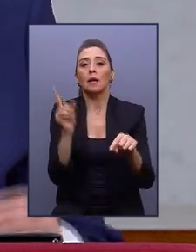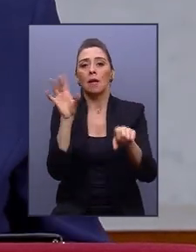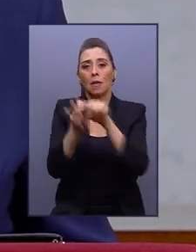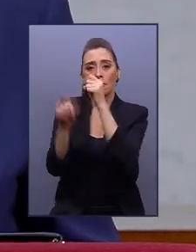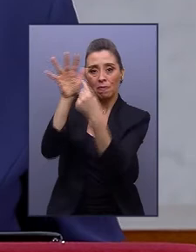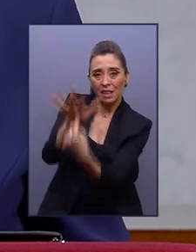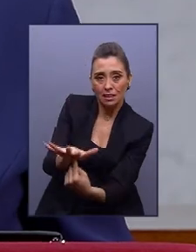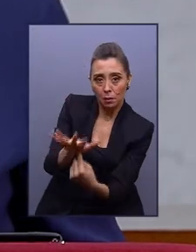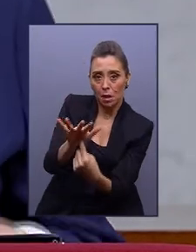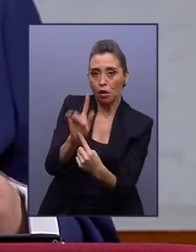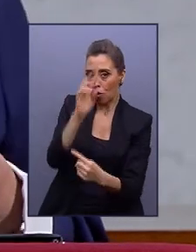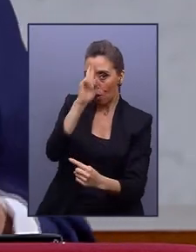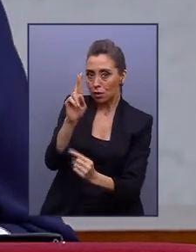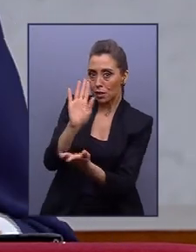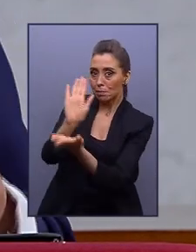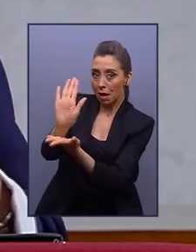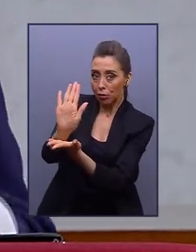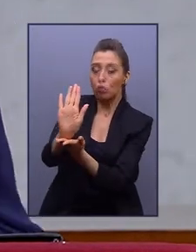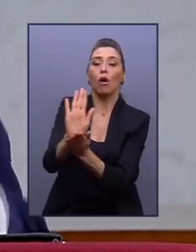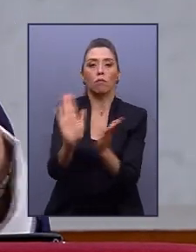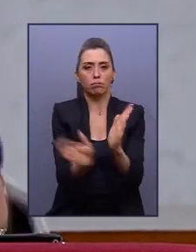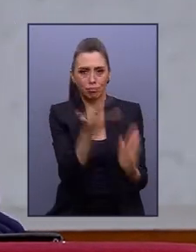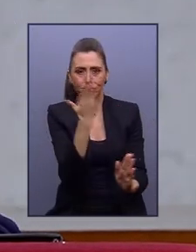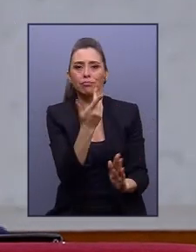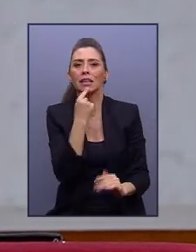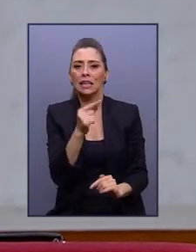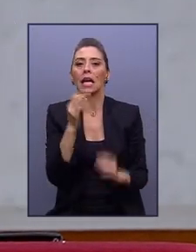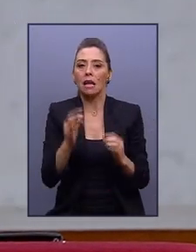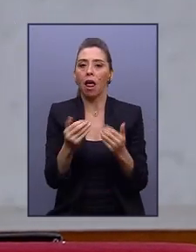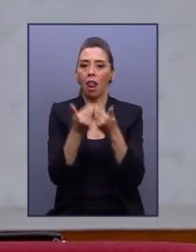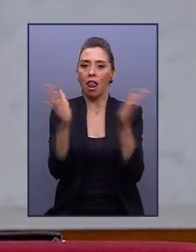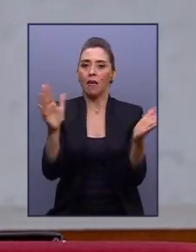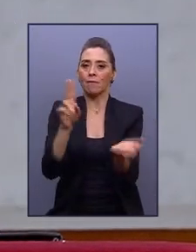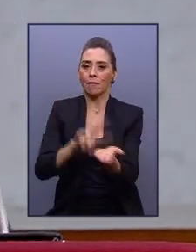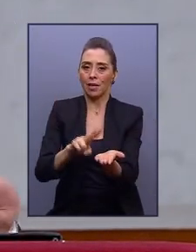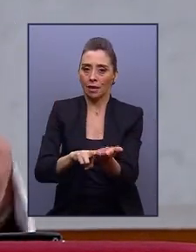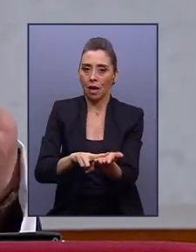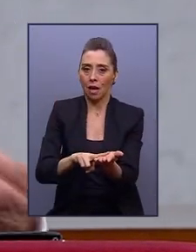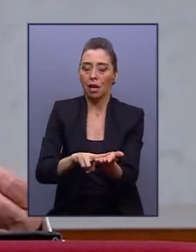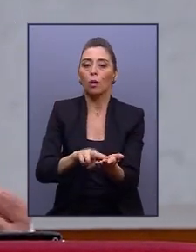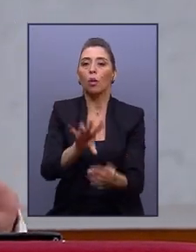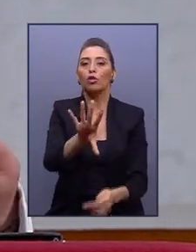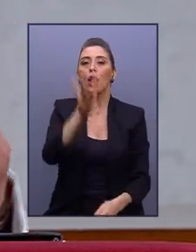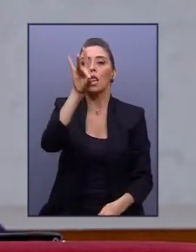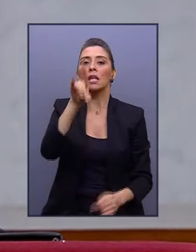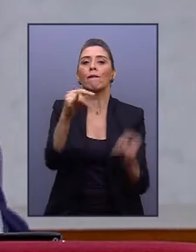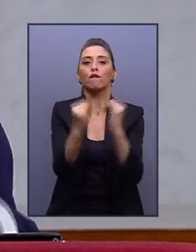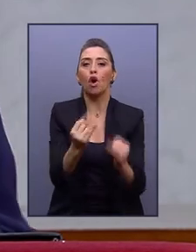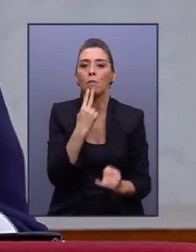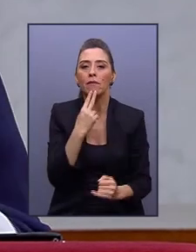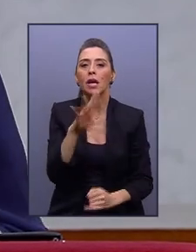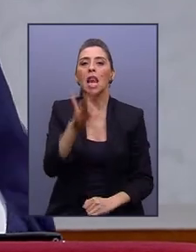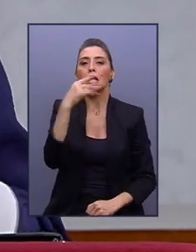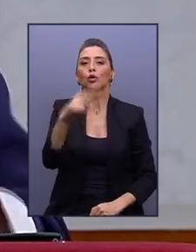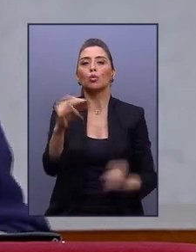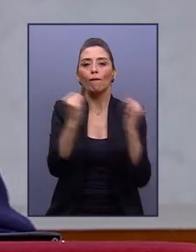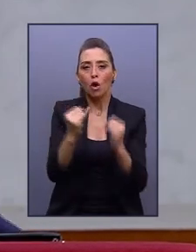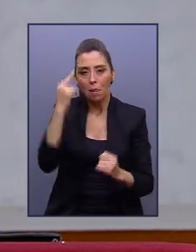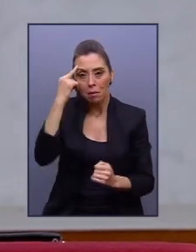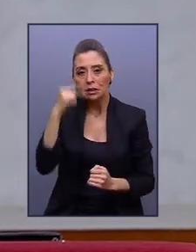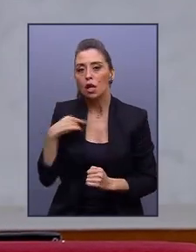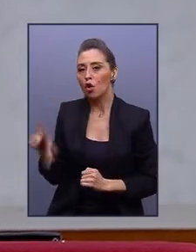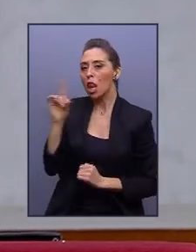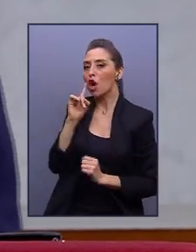la intolerancia, permitiendo que la libertad sea real al momento de elegir el modo de vivir, la manera de pensar o a quién